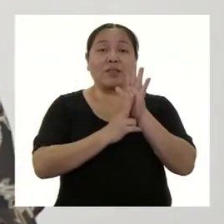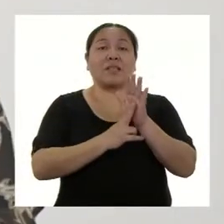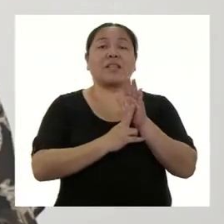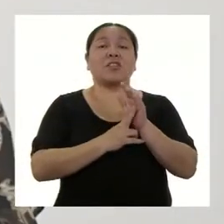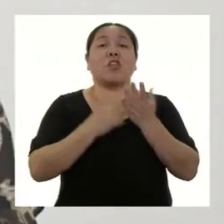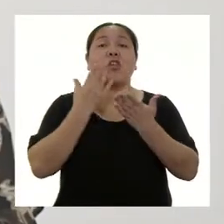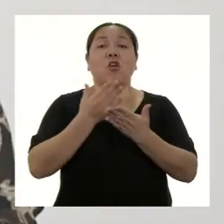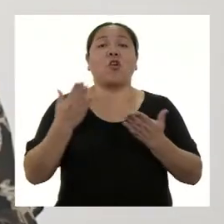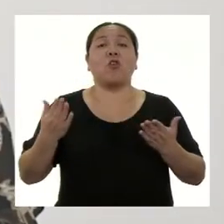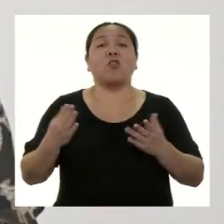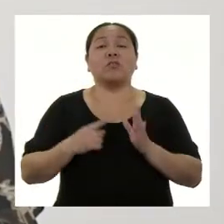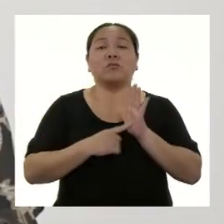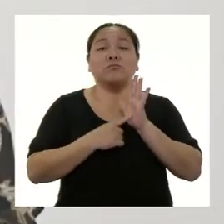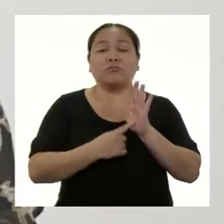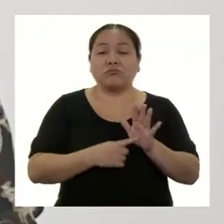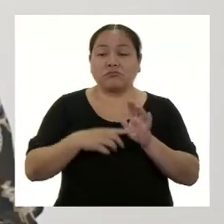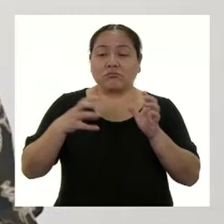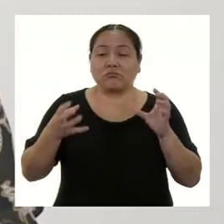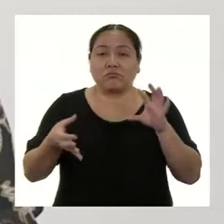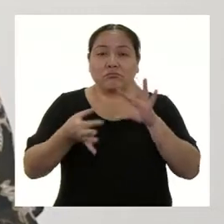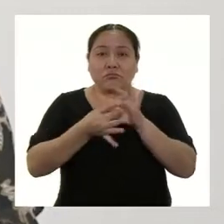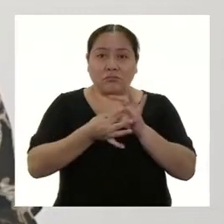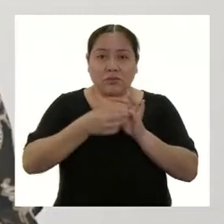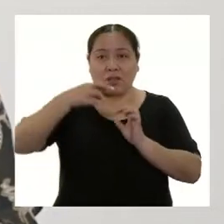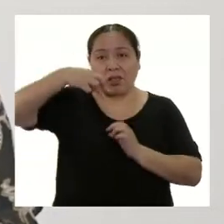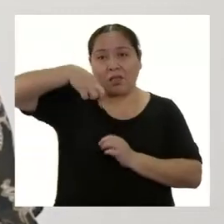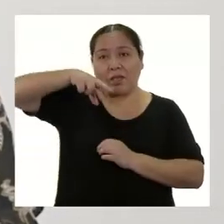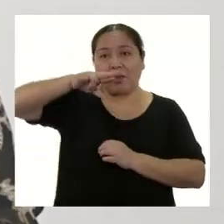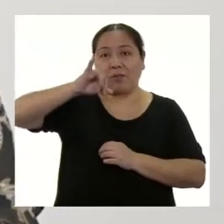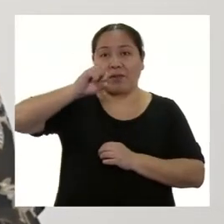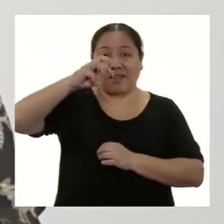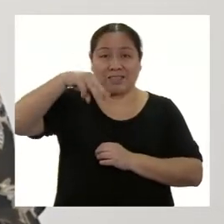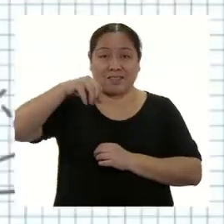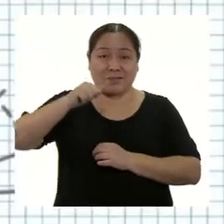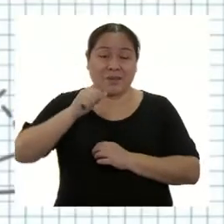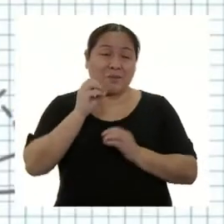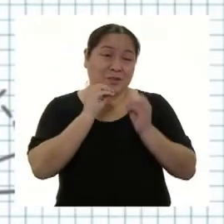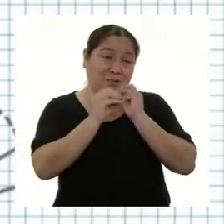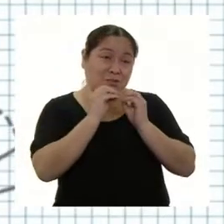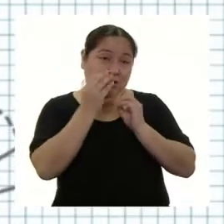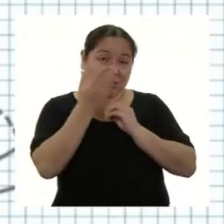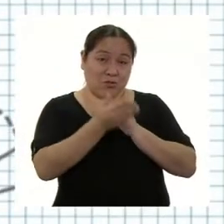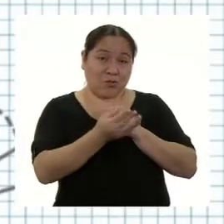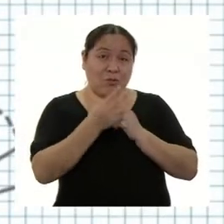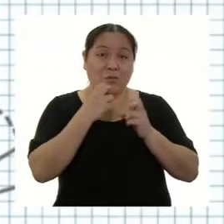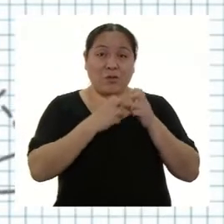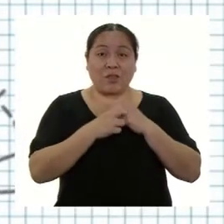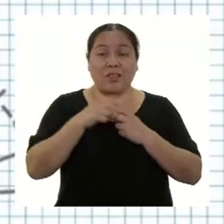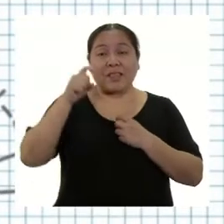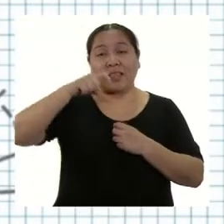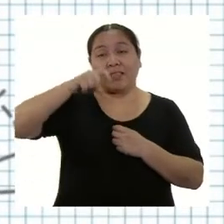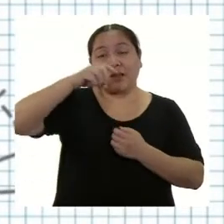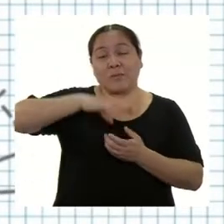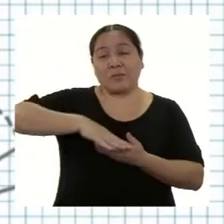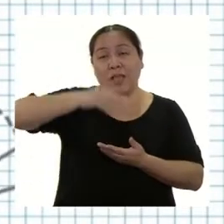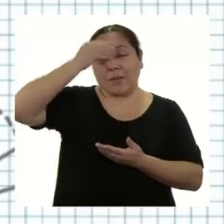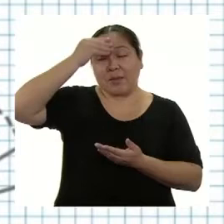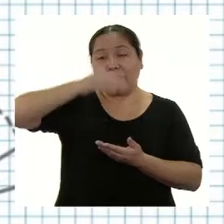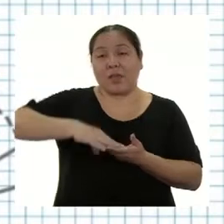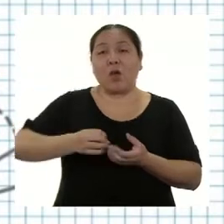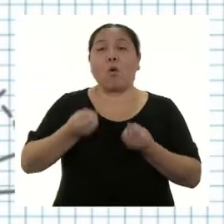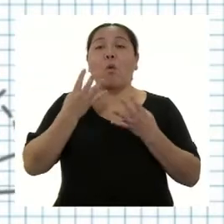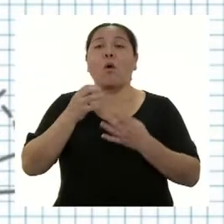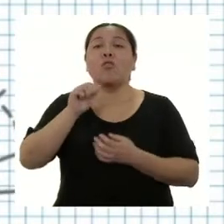objetos mediante una composición de prismas. Y para resolver tu situación, debemos aprender a calcular el área